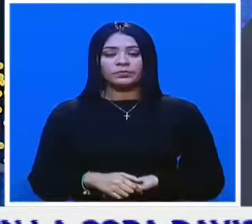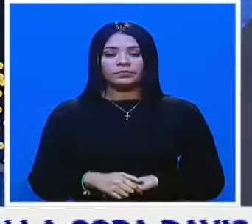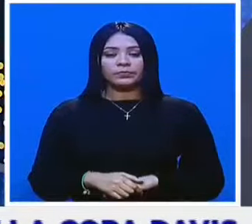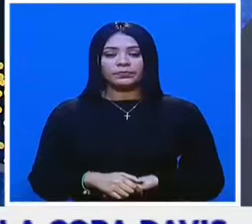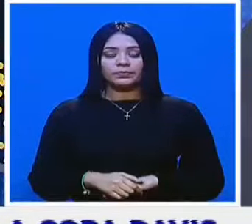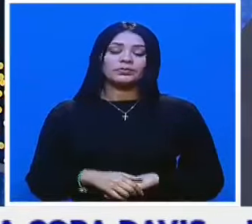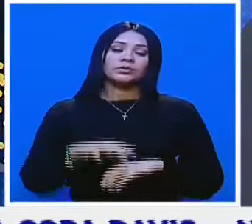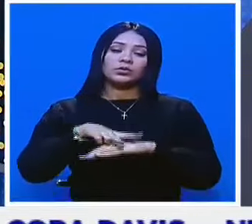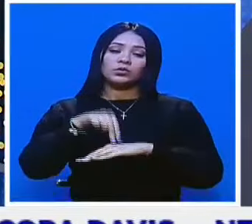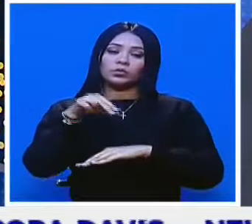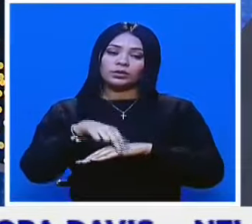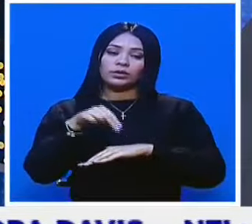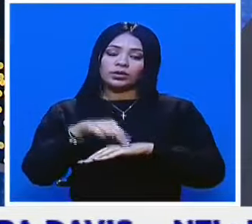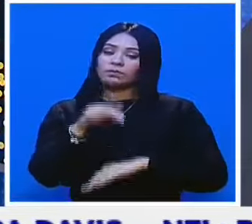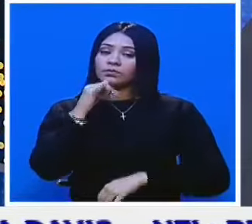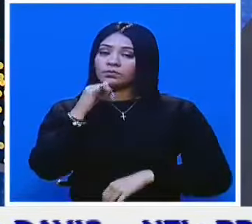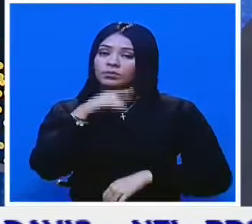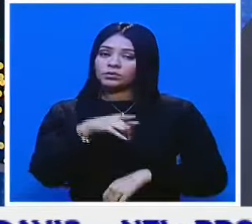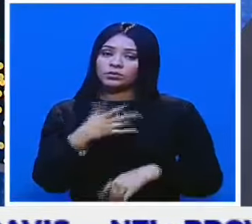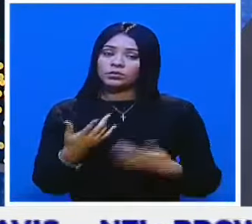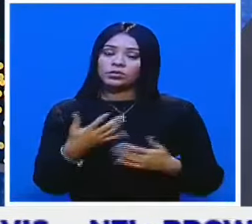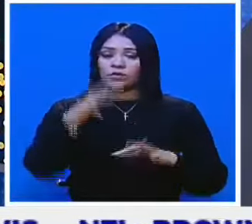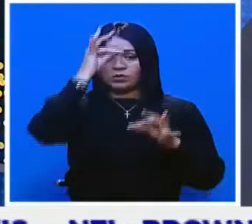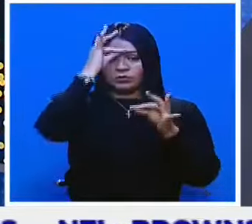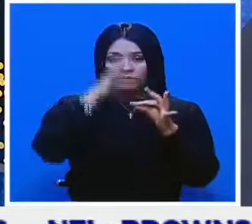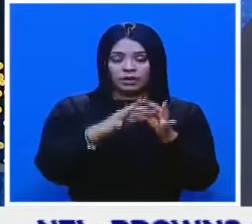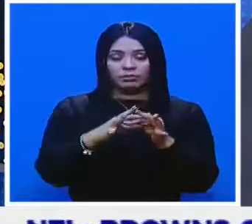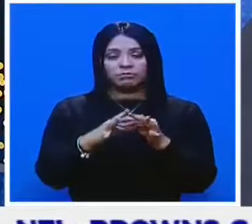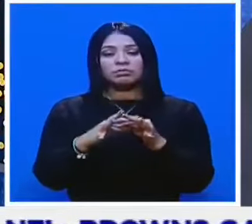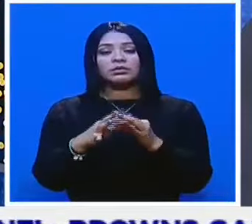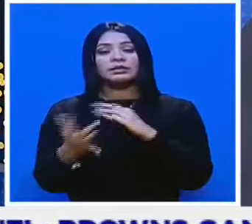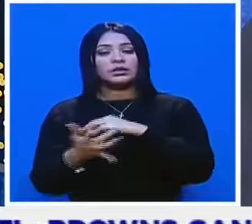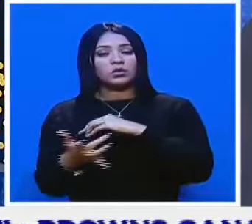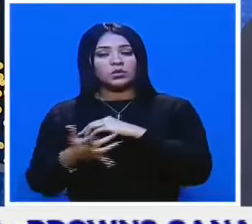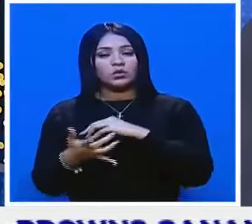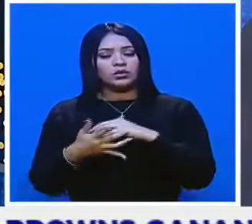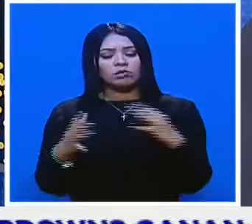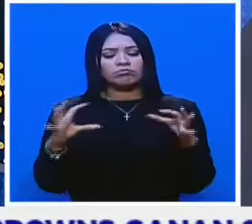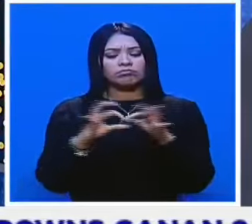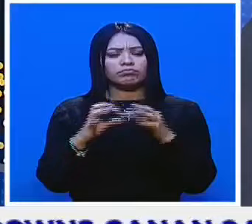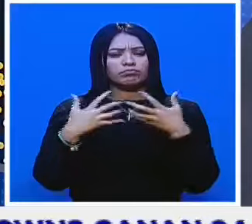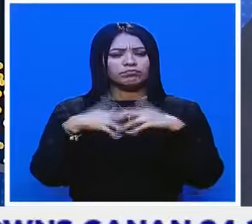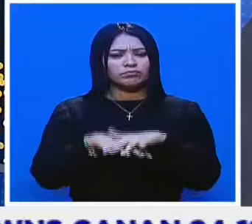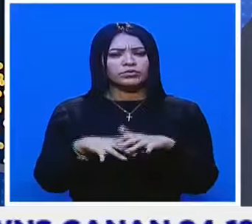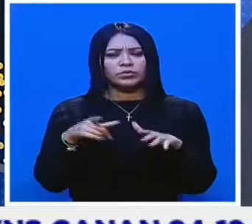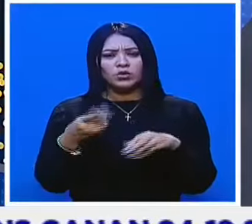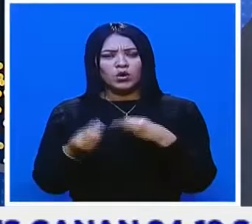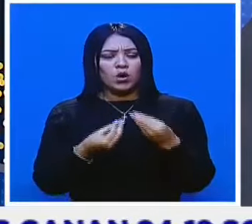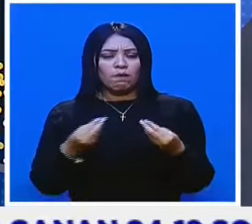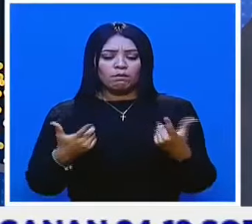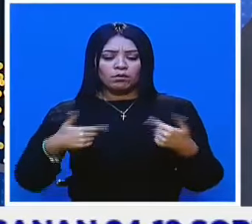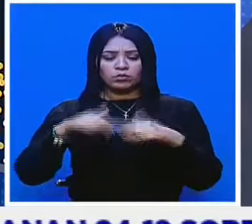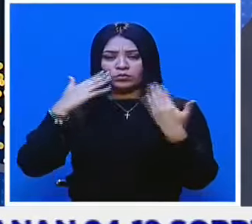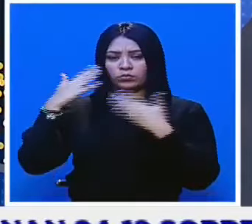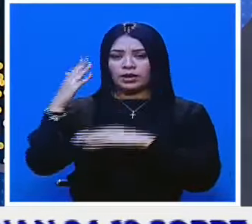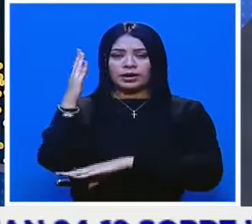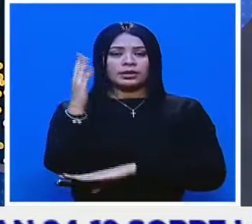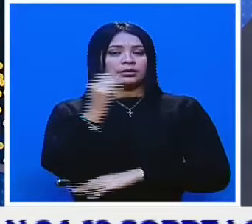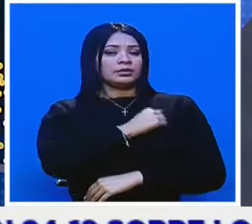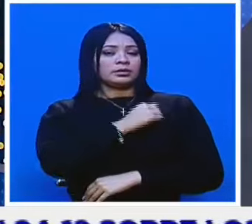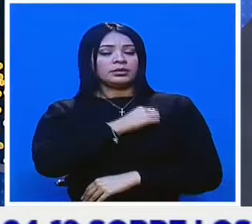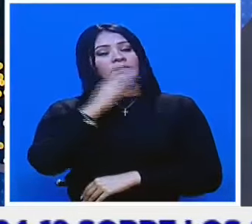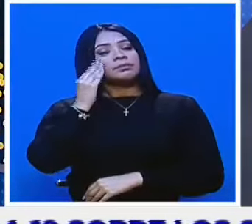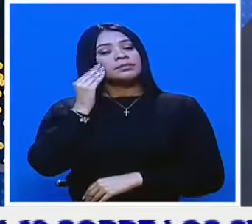Y cerramos en Suiza con esta noticia, donde la fe y la tecnología se unen para ofrecer a los feligreses de una iglesia de la ciudad de Lucerna una